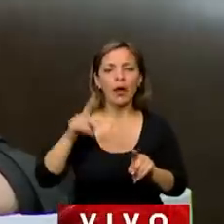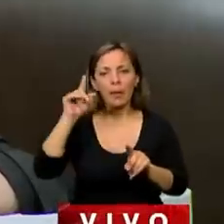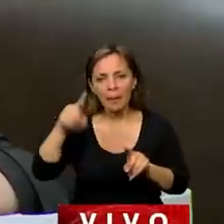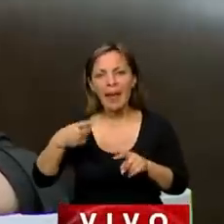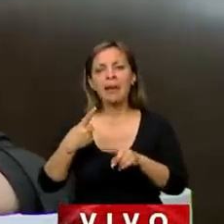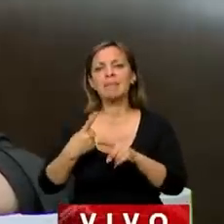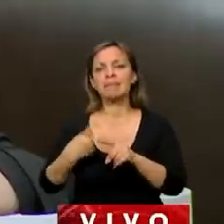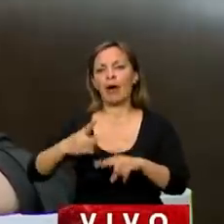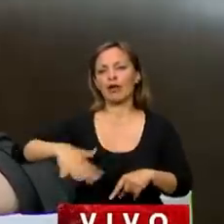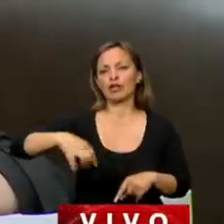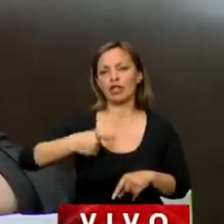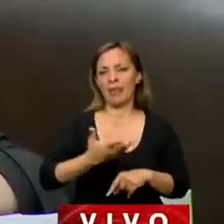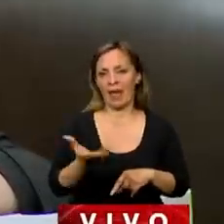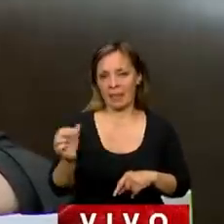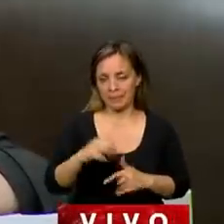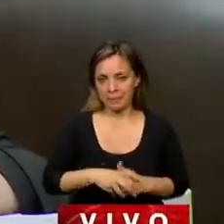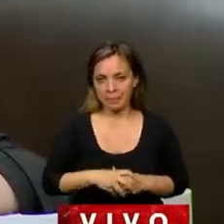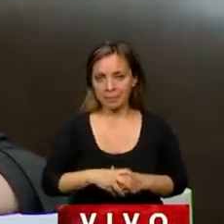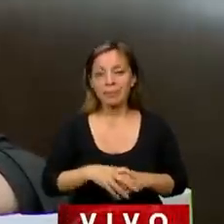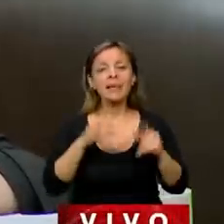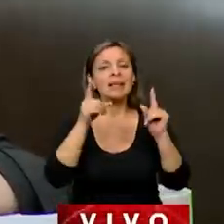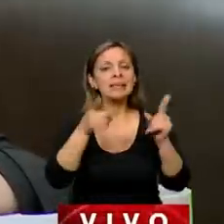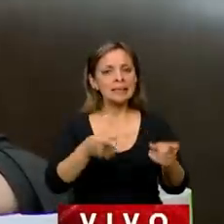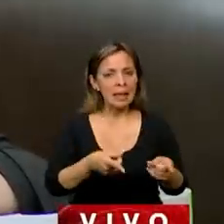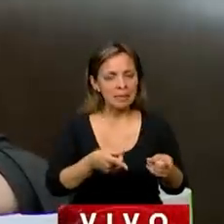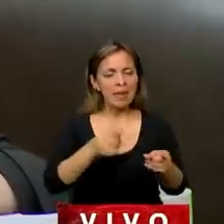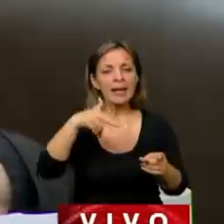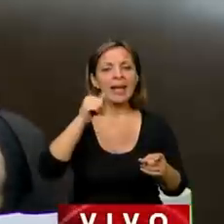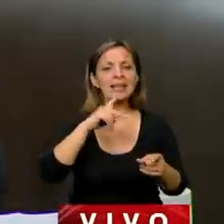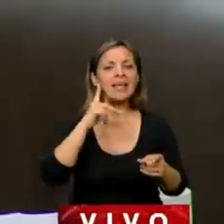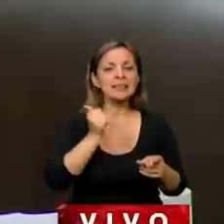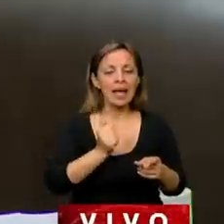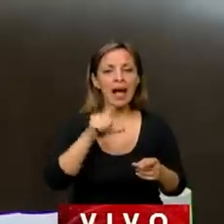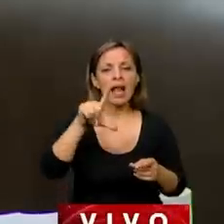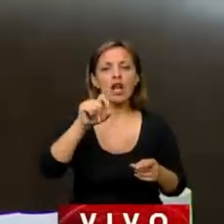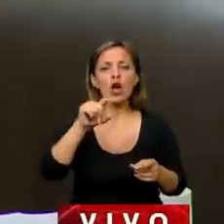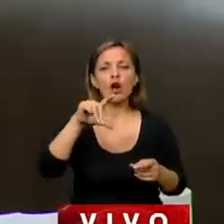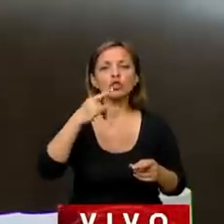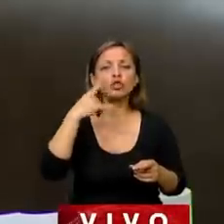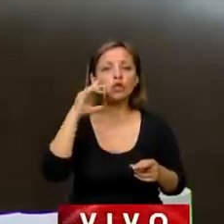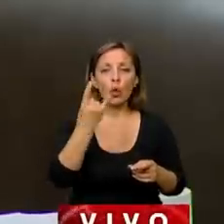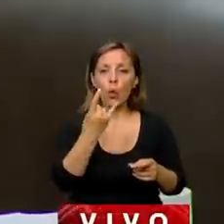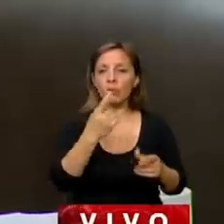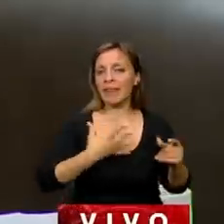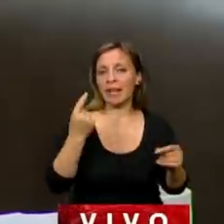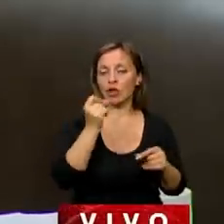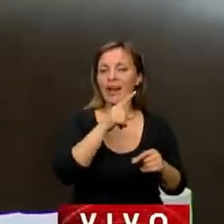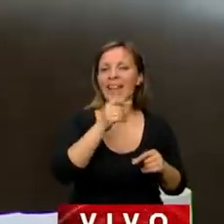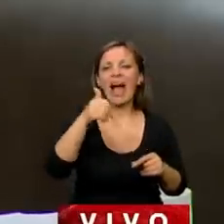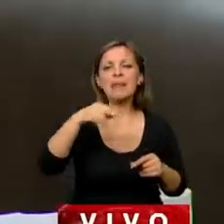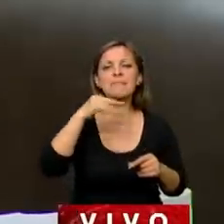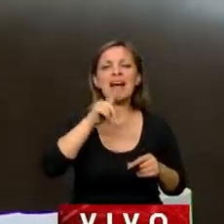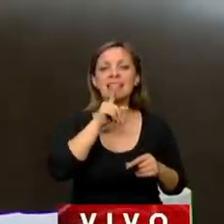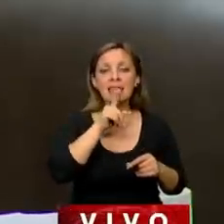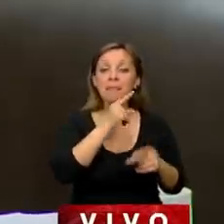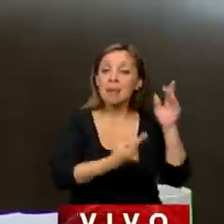estos pedidos. También voy a remarcar el trabajo de Natasa Lociu, directora ejecutiva del ANMAC, que por primera vez en la historia de este